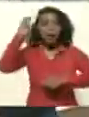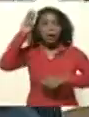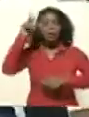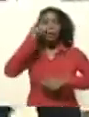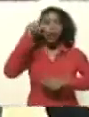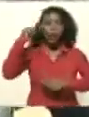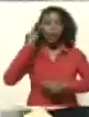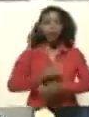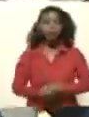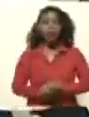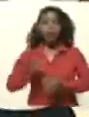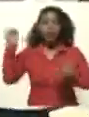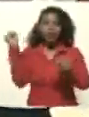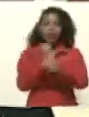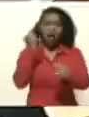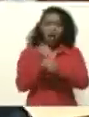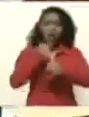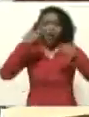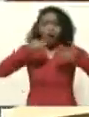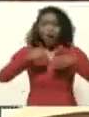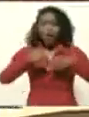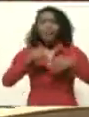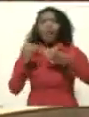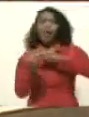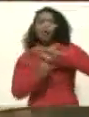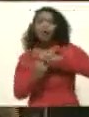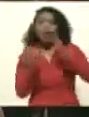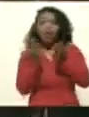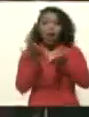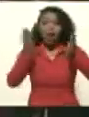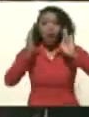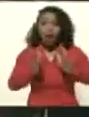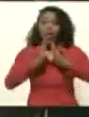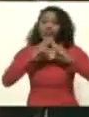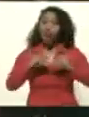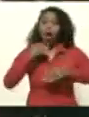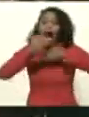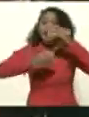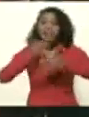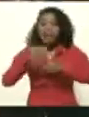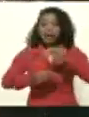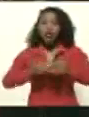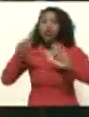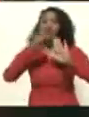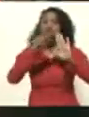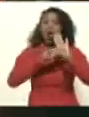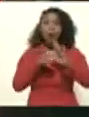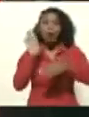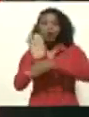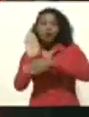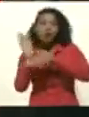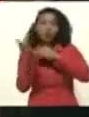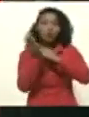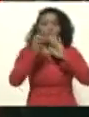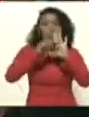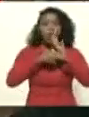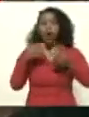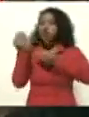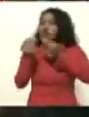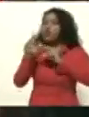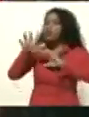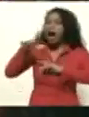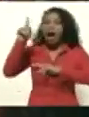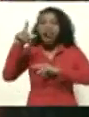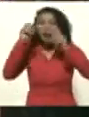maestras los trabajadores de los planteles educativos todos tomando las precauciones como están todos con su